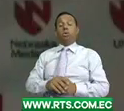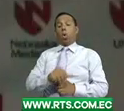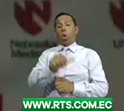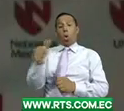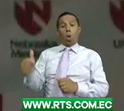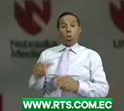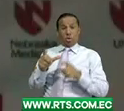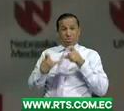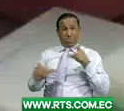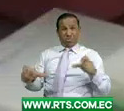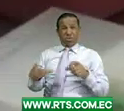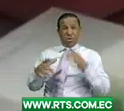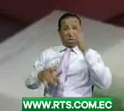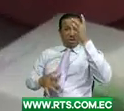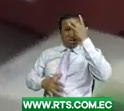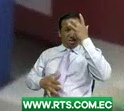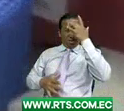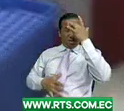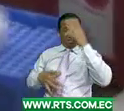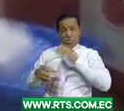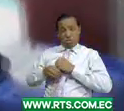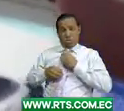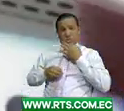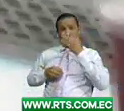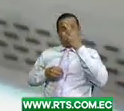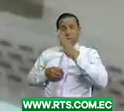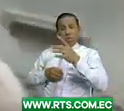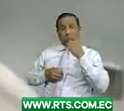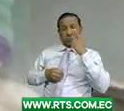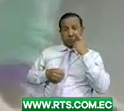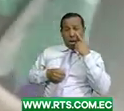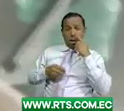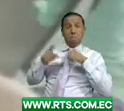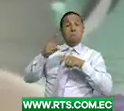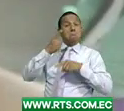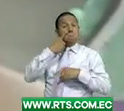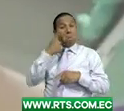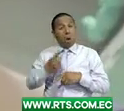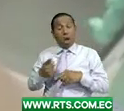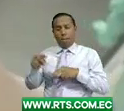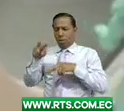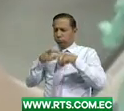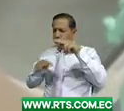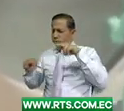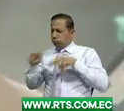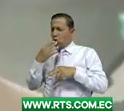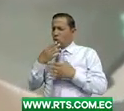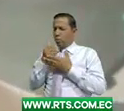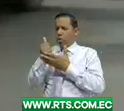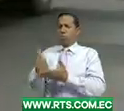nuevo ensayo clínico de drogas con el que puedan tratar la enfermedad, informó Adriana Peralta.